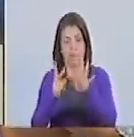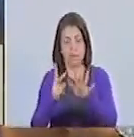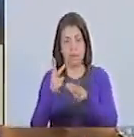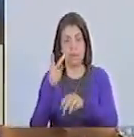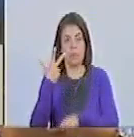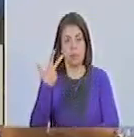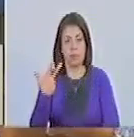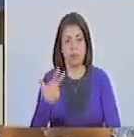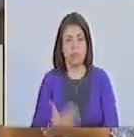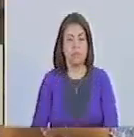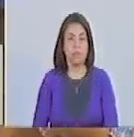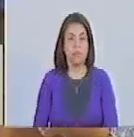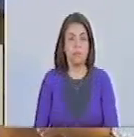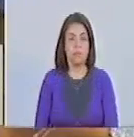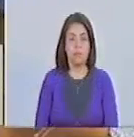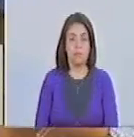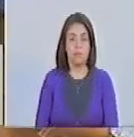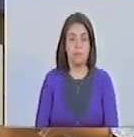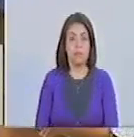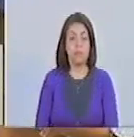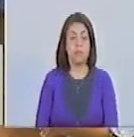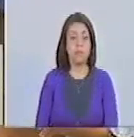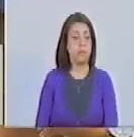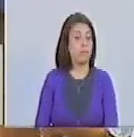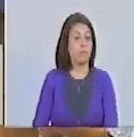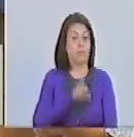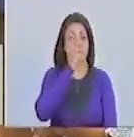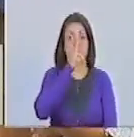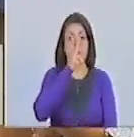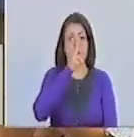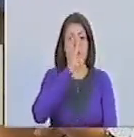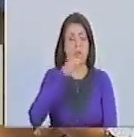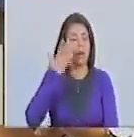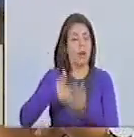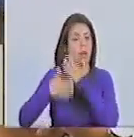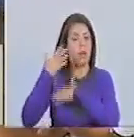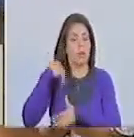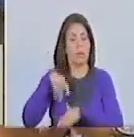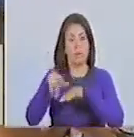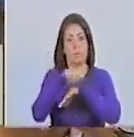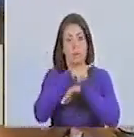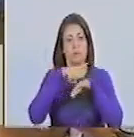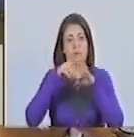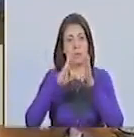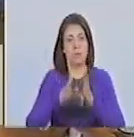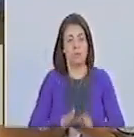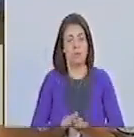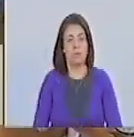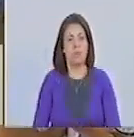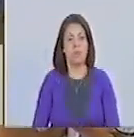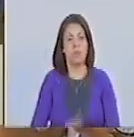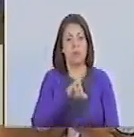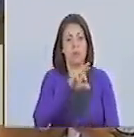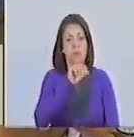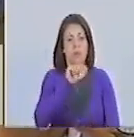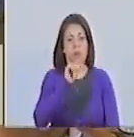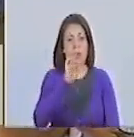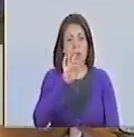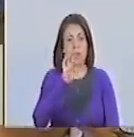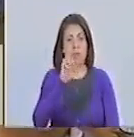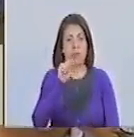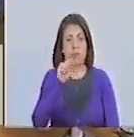de 1973, por los esbirros de en aquel momento el gobierno de Rafael